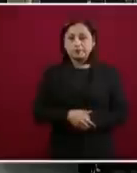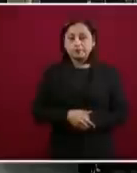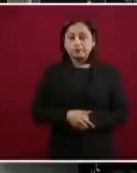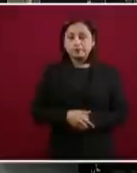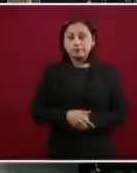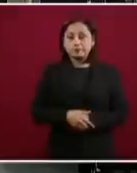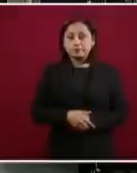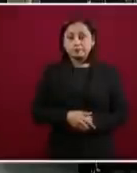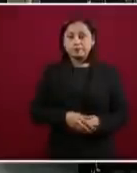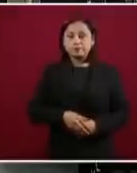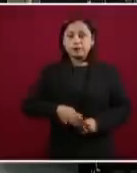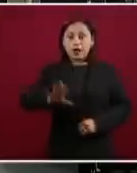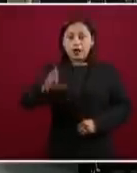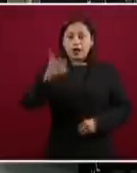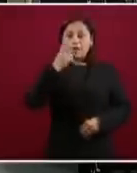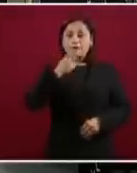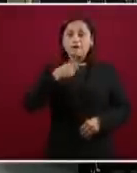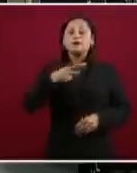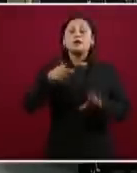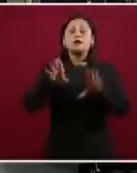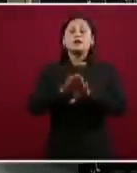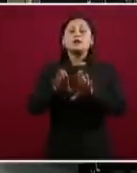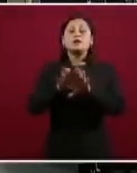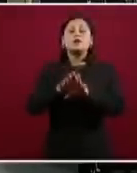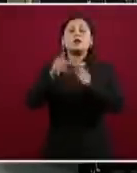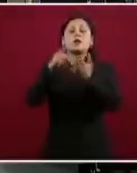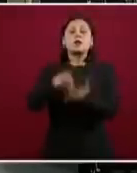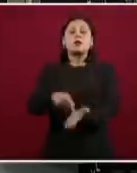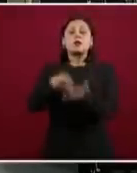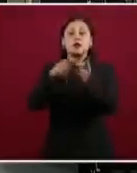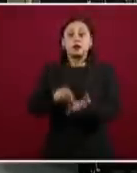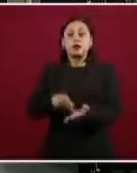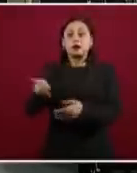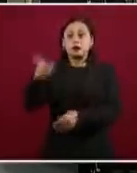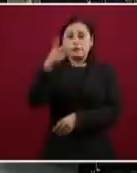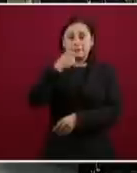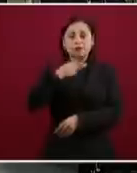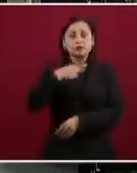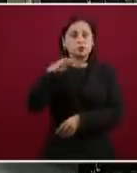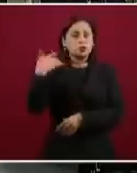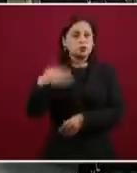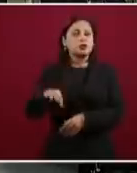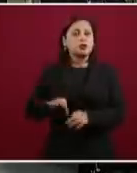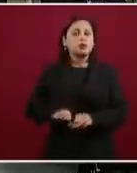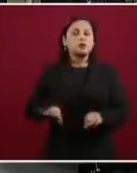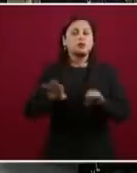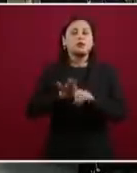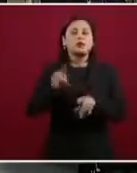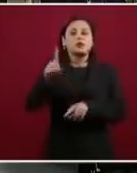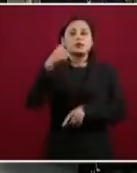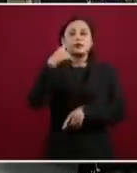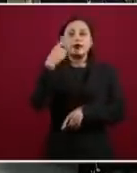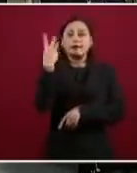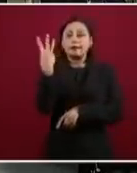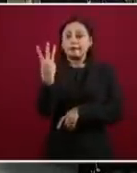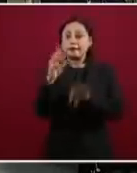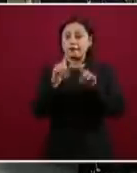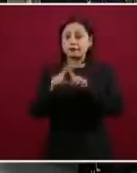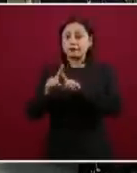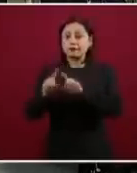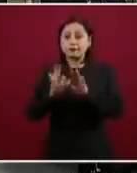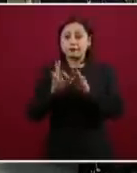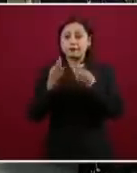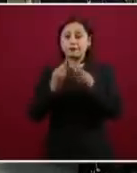Ah, bueno, en el caso de la carga, porque es interesante lo que plantea, son tres modalidades para el uso del